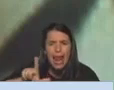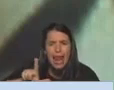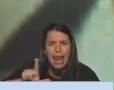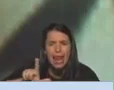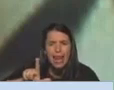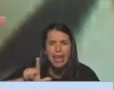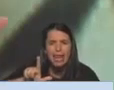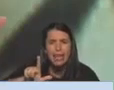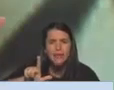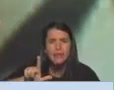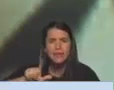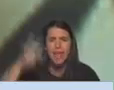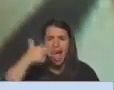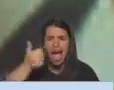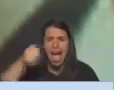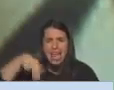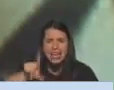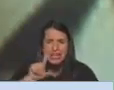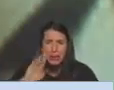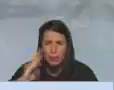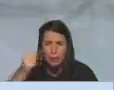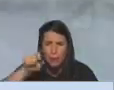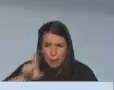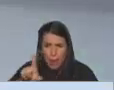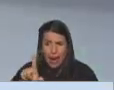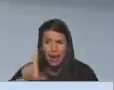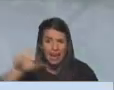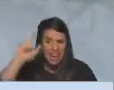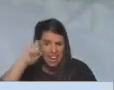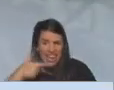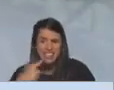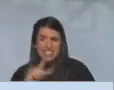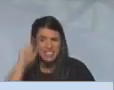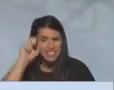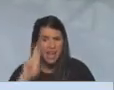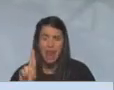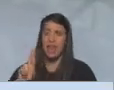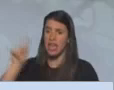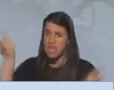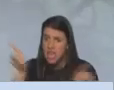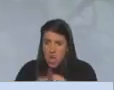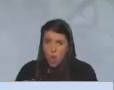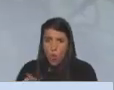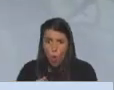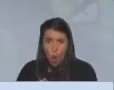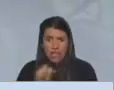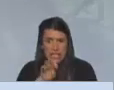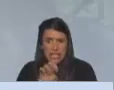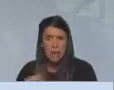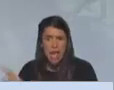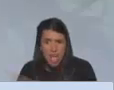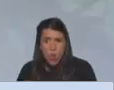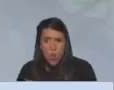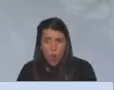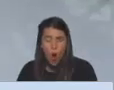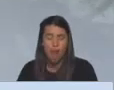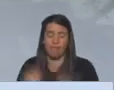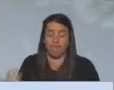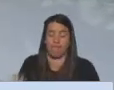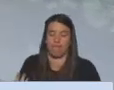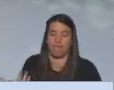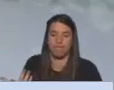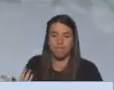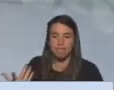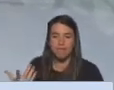Lester. Total. El tipo se llama Lester. Sí. Y cuando el pibe golpea la puerta, equivocada porque el pibe tenía que ir a